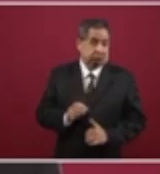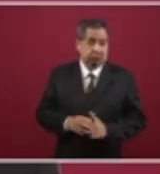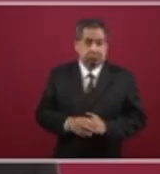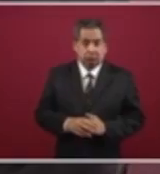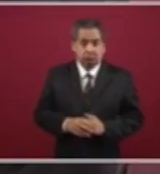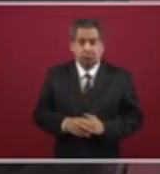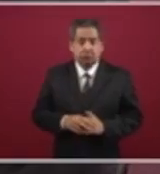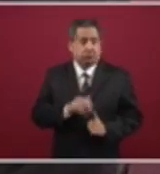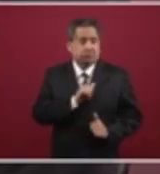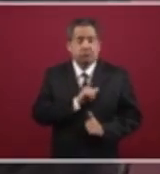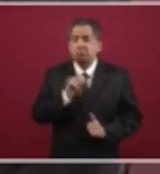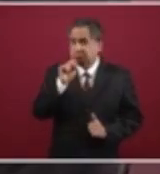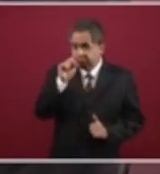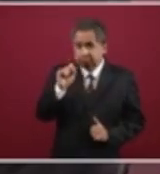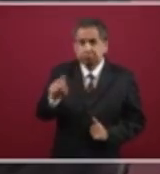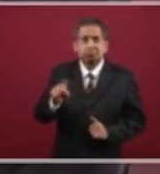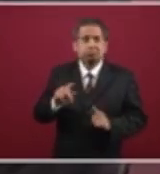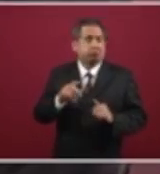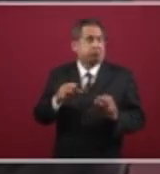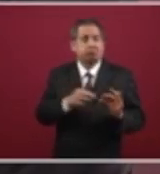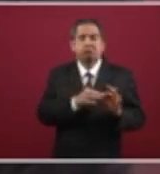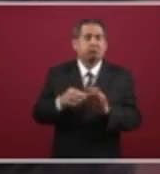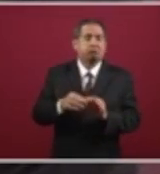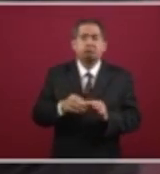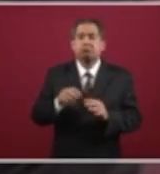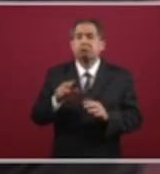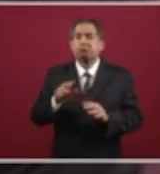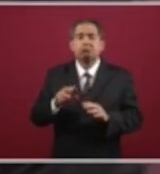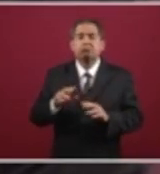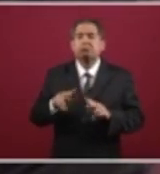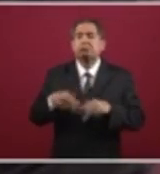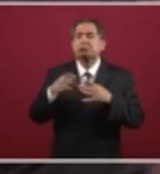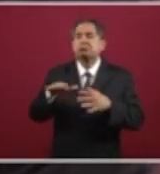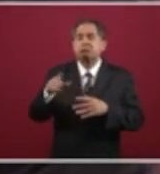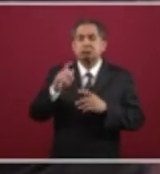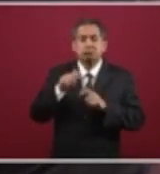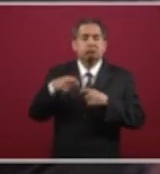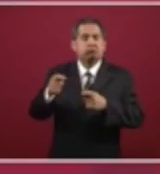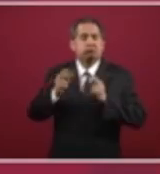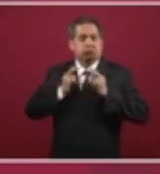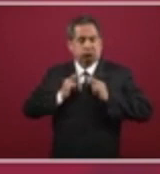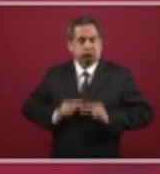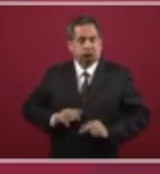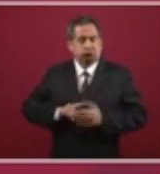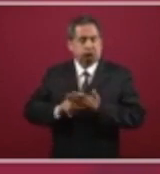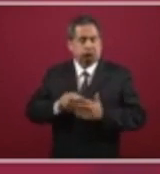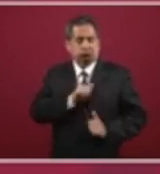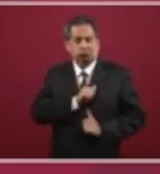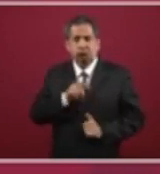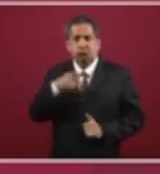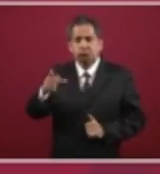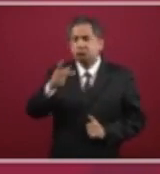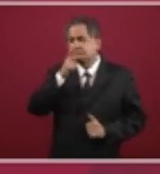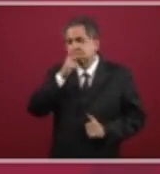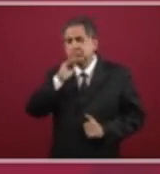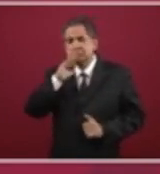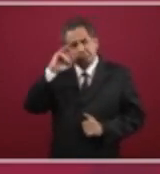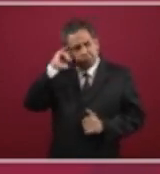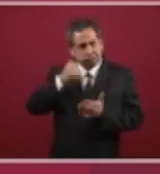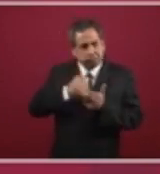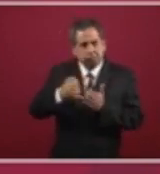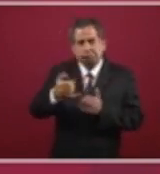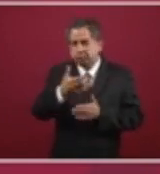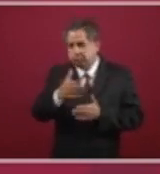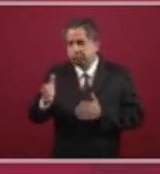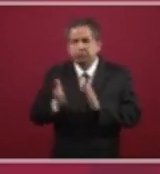es pueblo uniformado, pertenece a las comunidades, son hijos de campesinos, hijos de